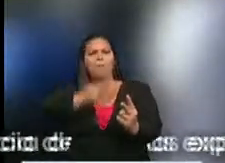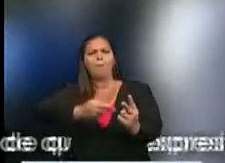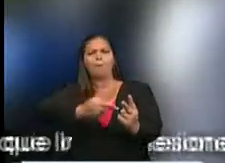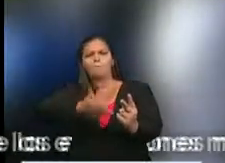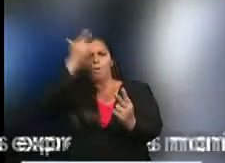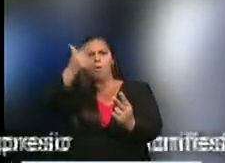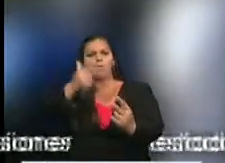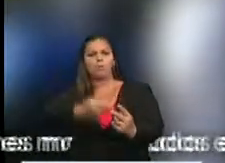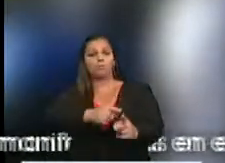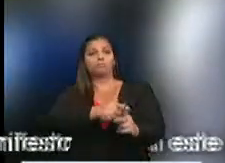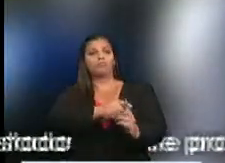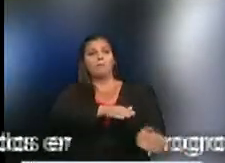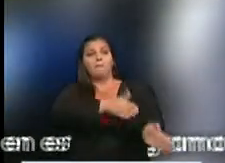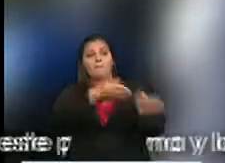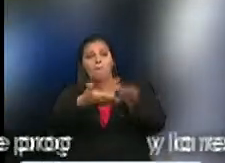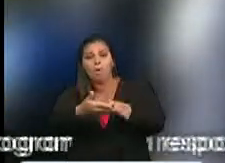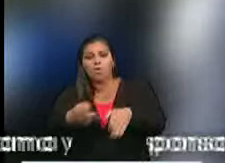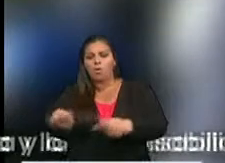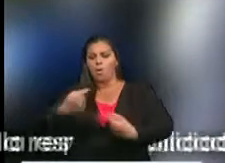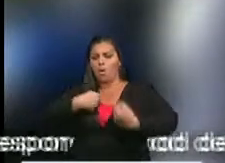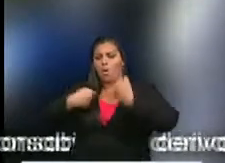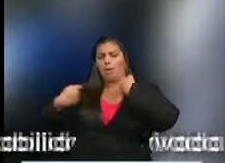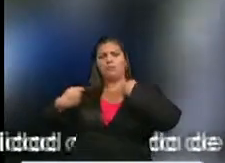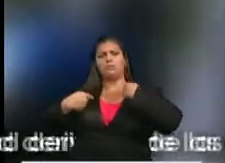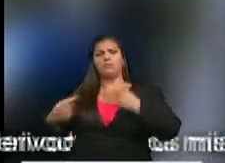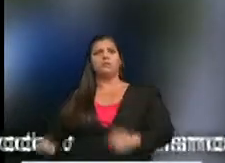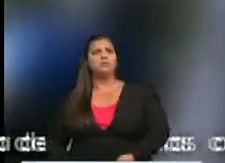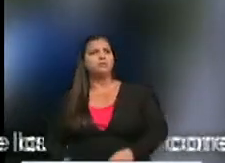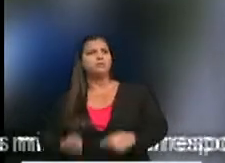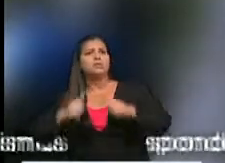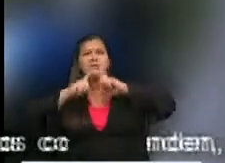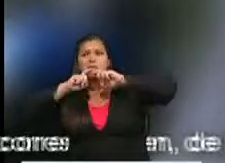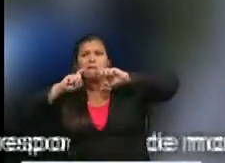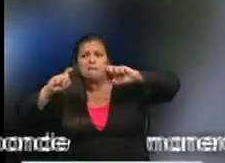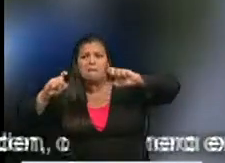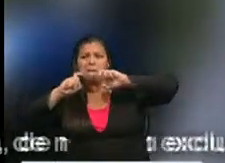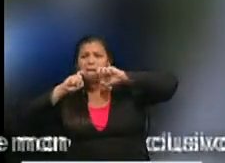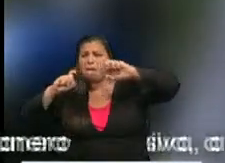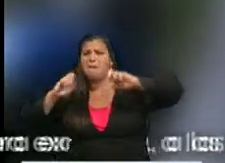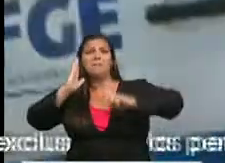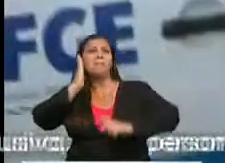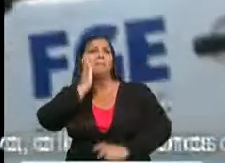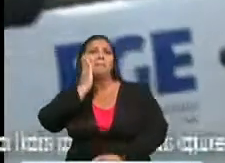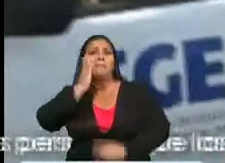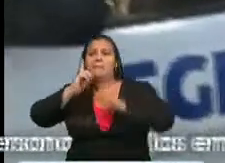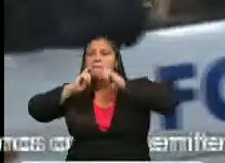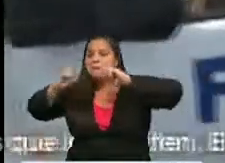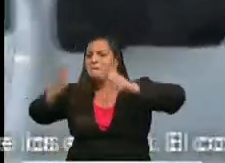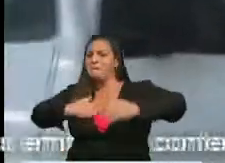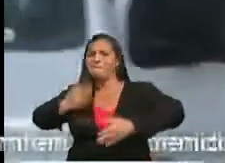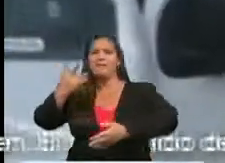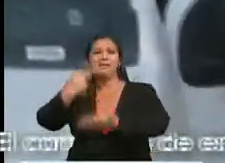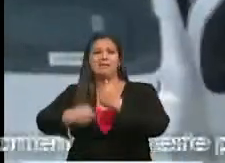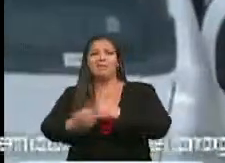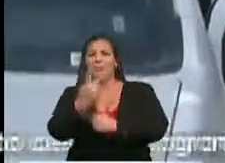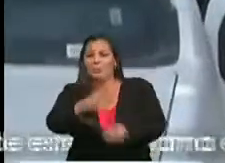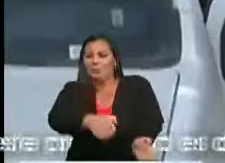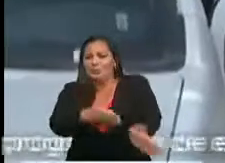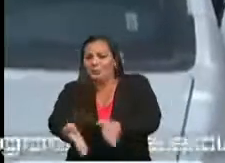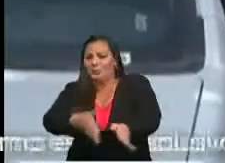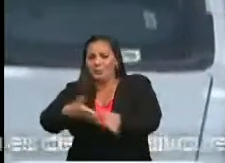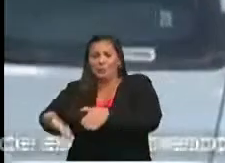mamá, pues, gritando ahí. Dice, ¿qué pasa? Dice, le mataron a mis dos hijos. Yo digo, ¿dos hijos? No, pues